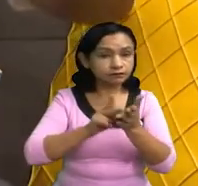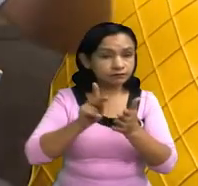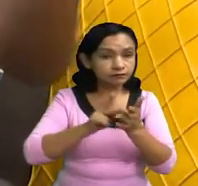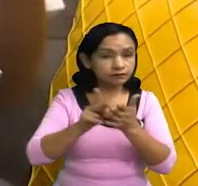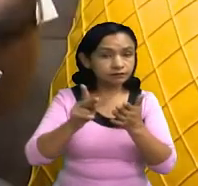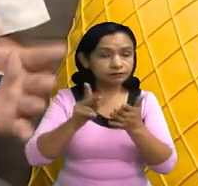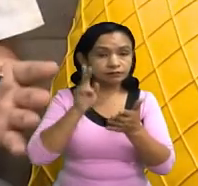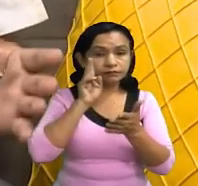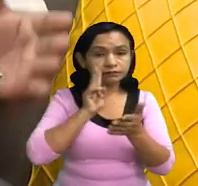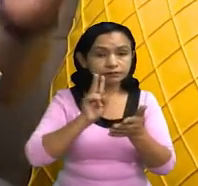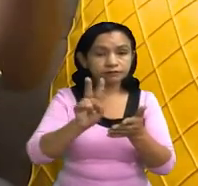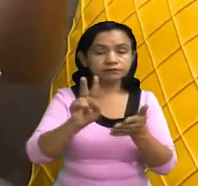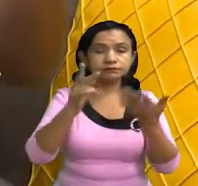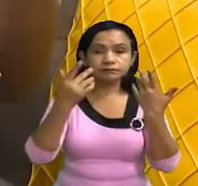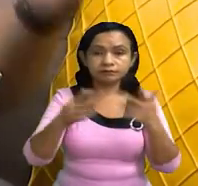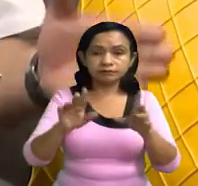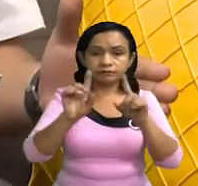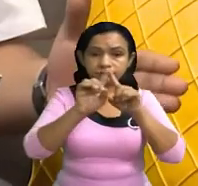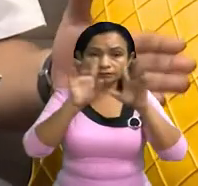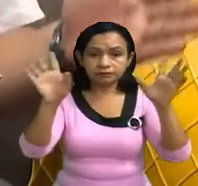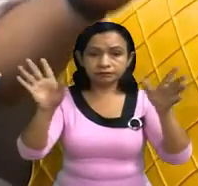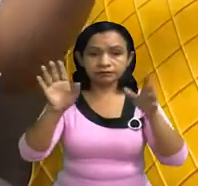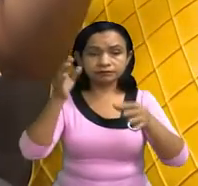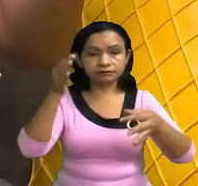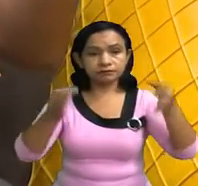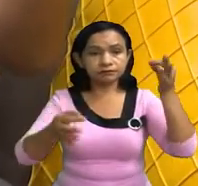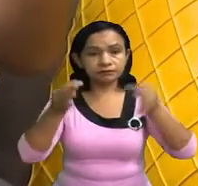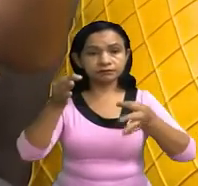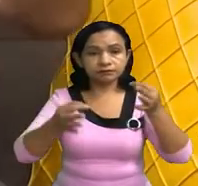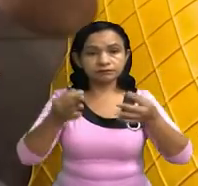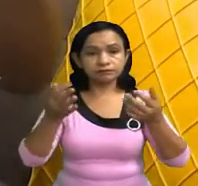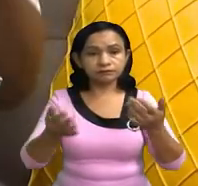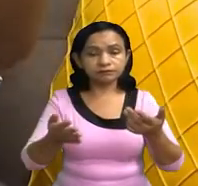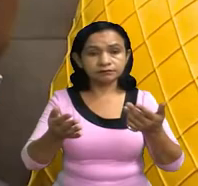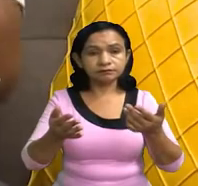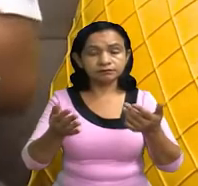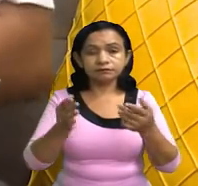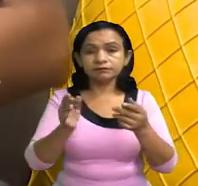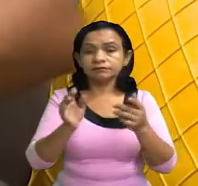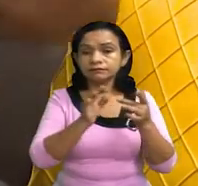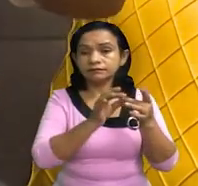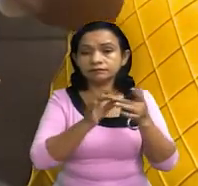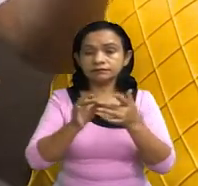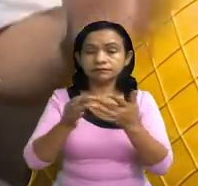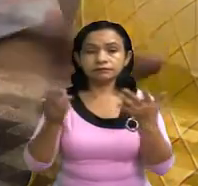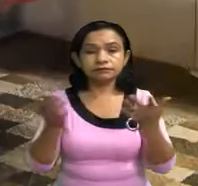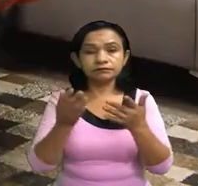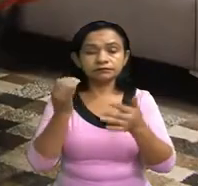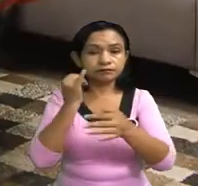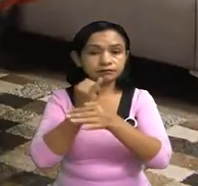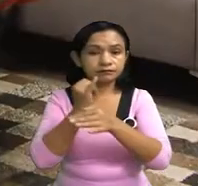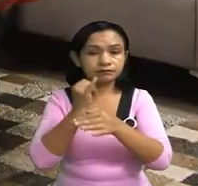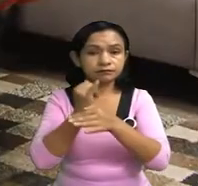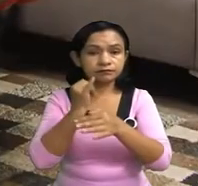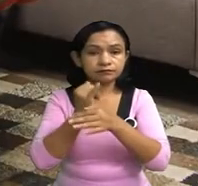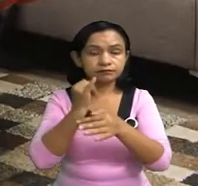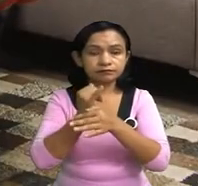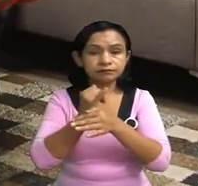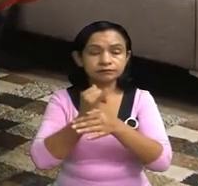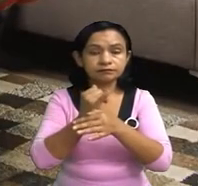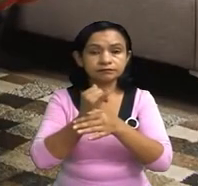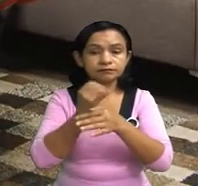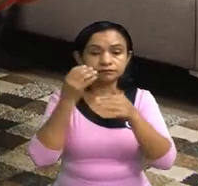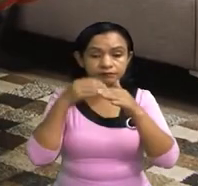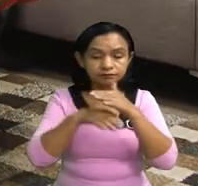ustedes tienen una visión clara, una demanda en principio justa, una demanda concreta y específica. Las iglesias son para adorar a